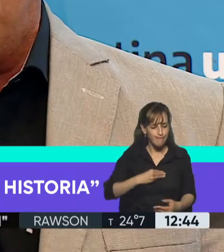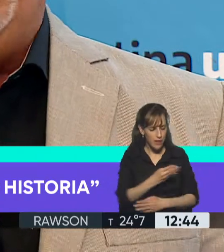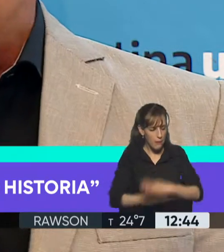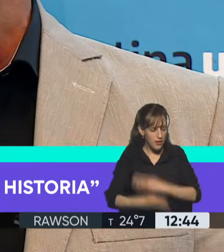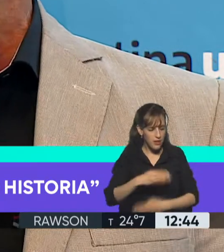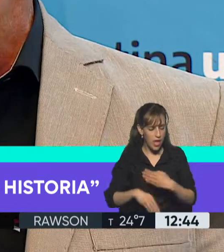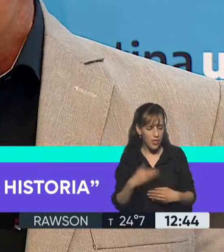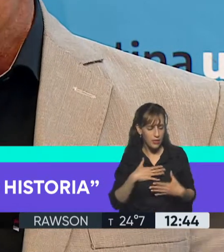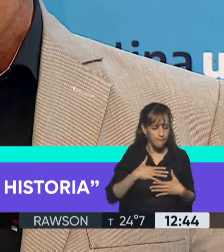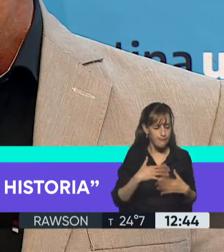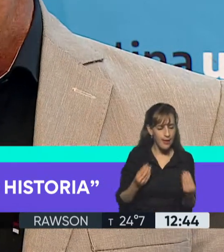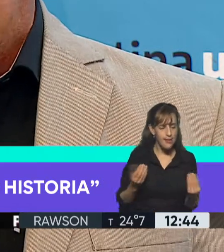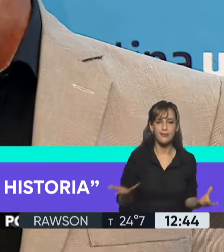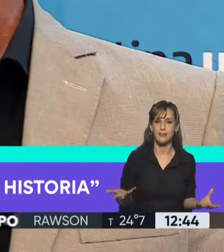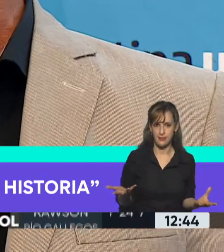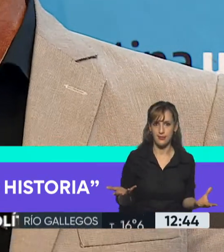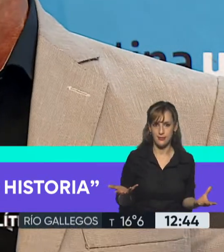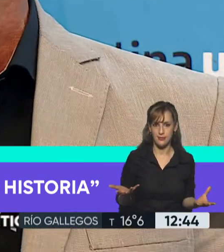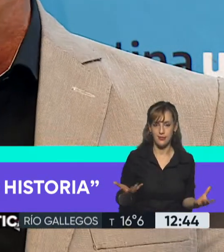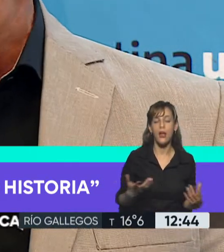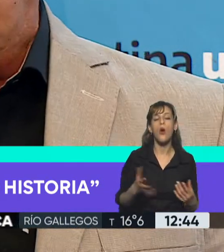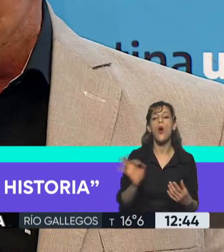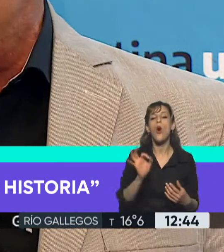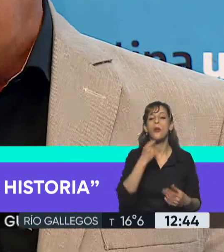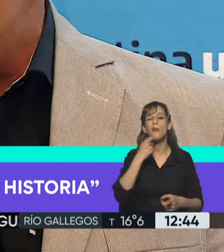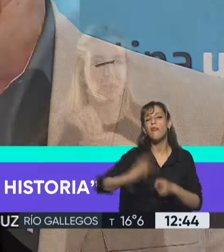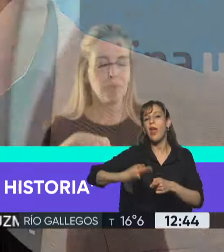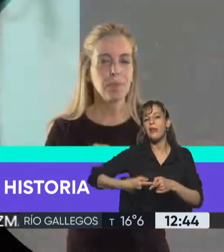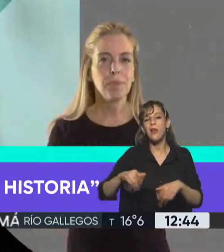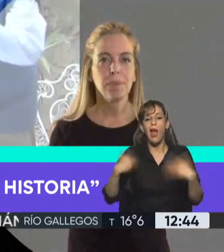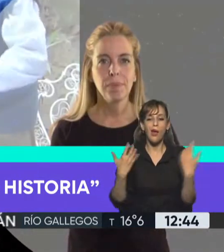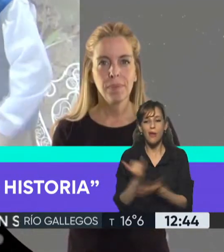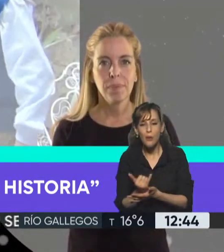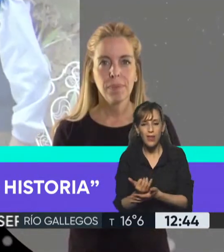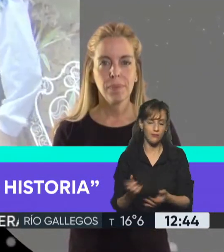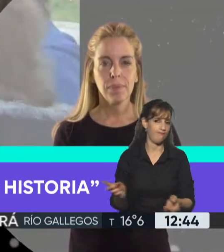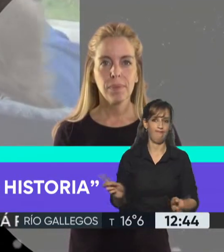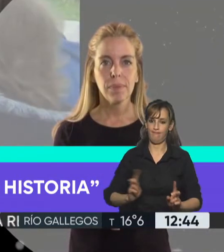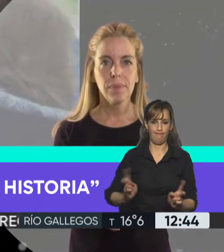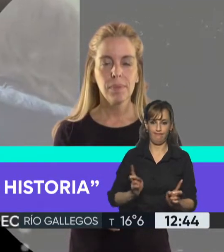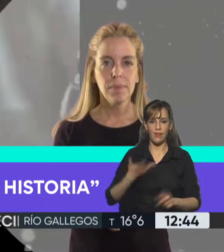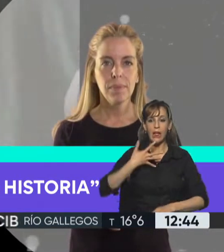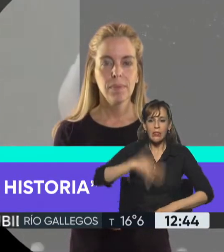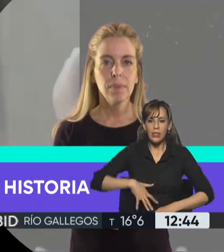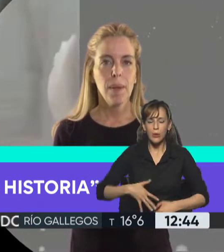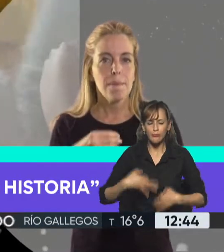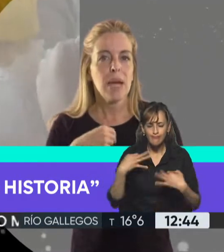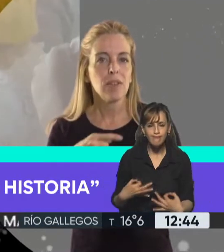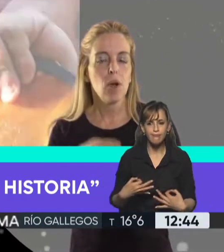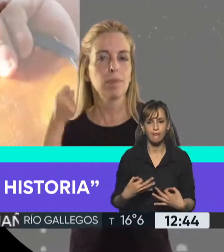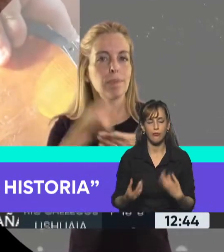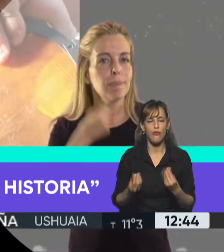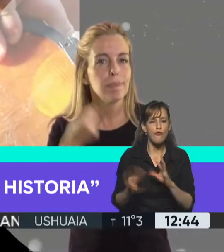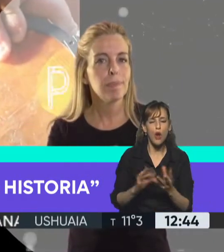sea algo insustancial o un evento simple, sino realmente entender de qué se trata y de qué